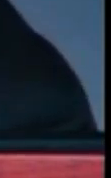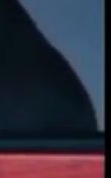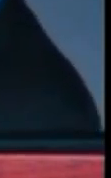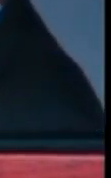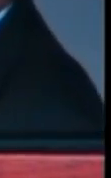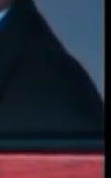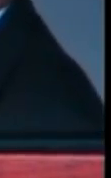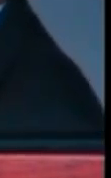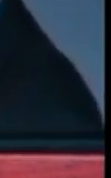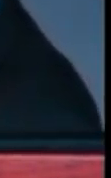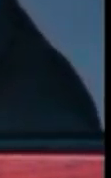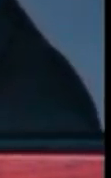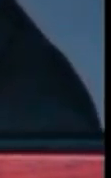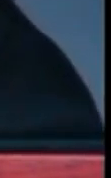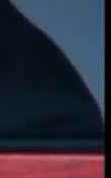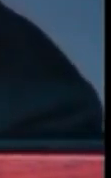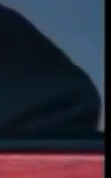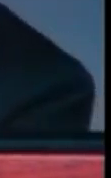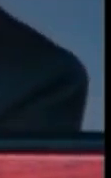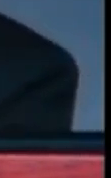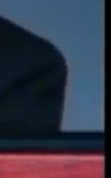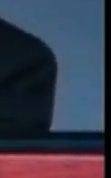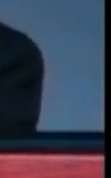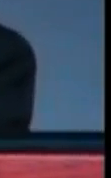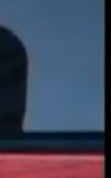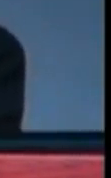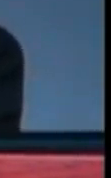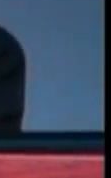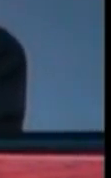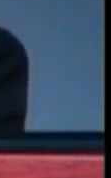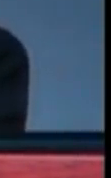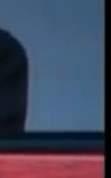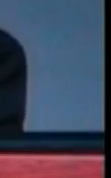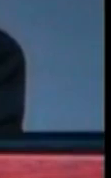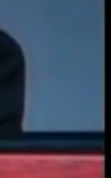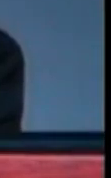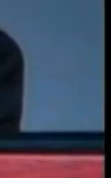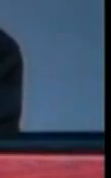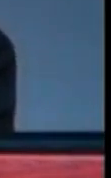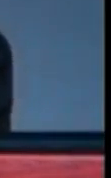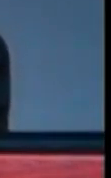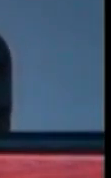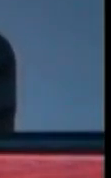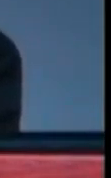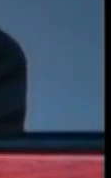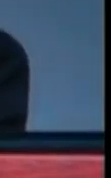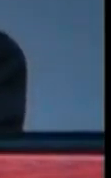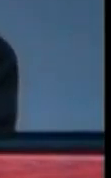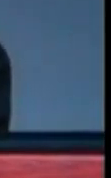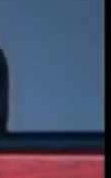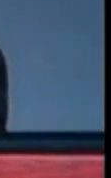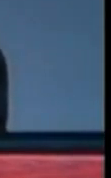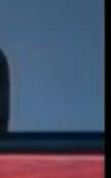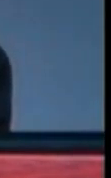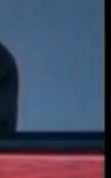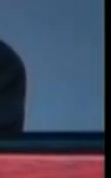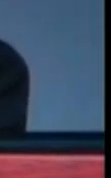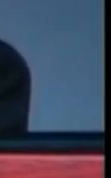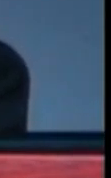están en primer nivel. La cuestión es cuando cada una de nosotras y de nosotros, como Rosa Parks, nos